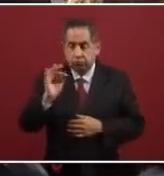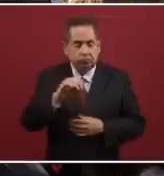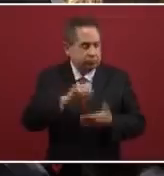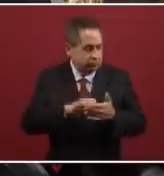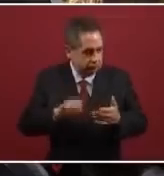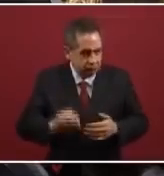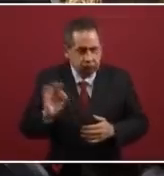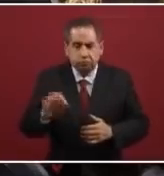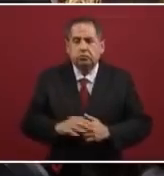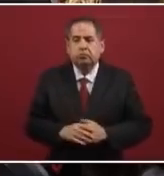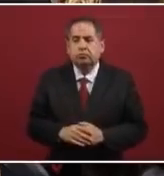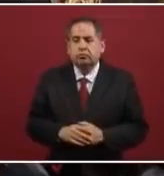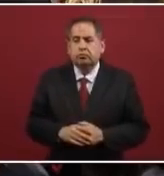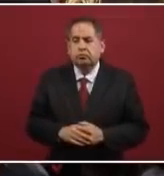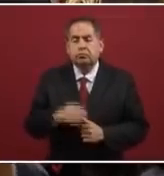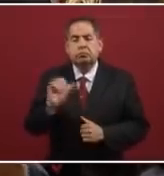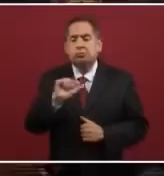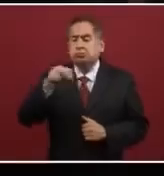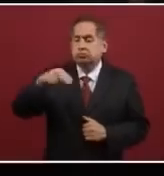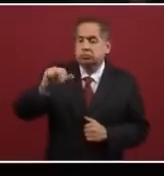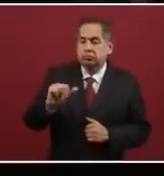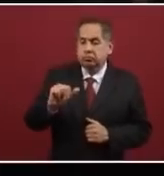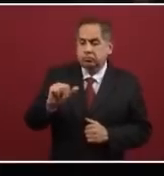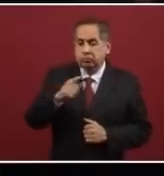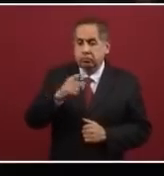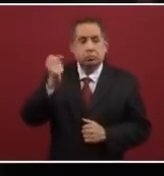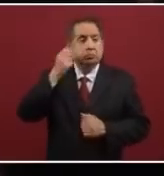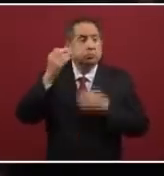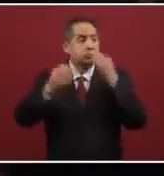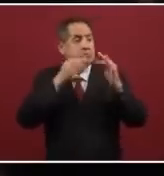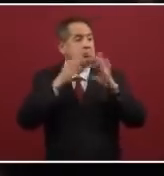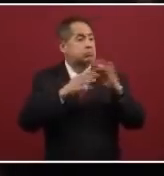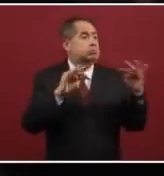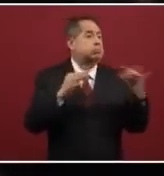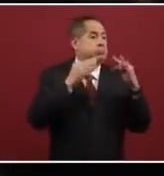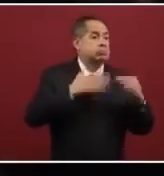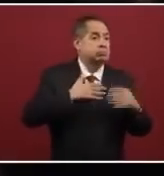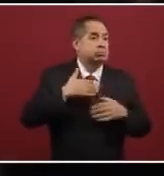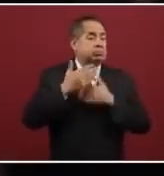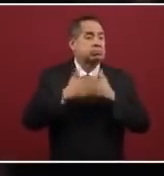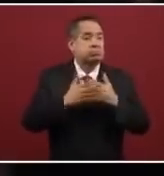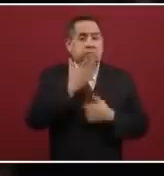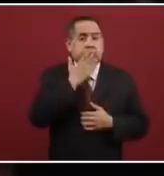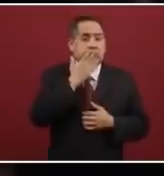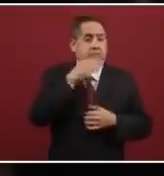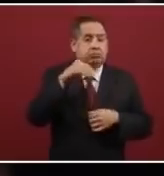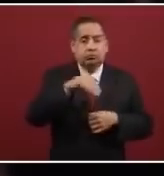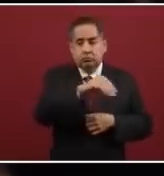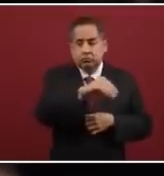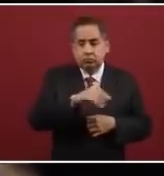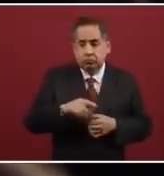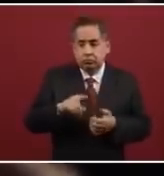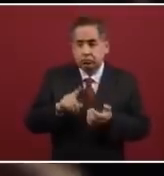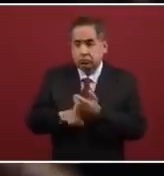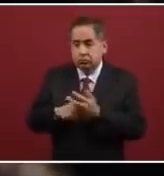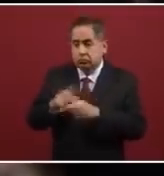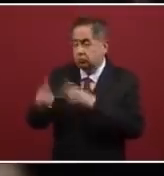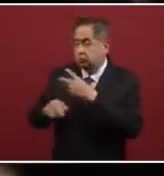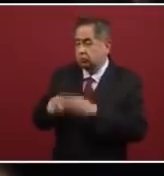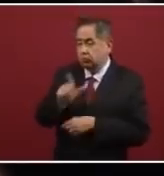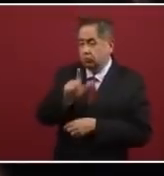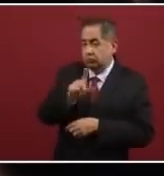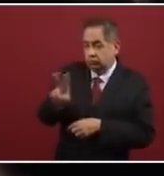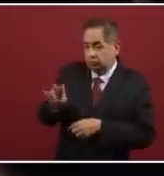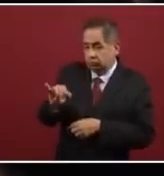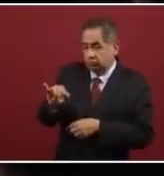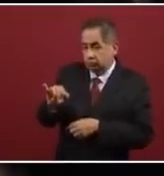ejemplo ana está haciendo campaña en sonora es que solo va a trabajar de lunes a jueves y el